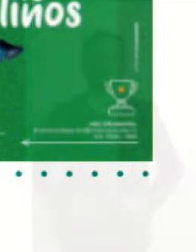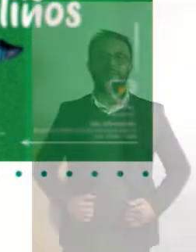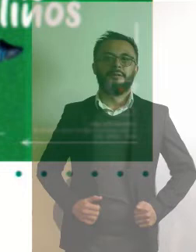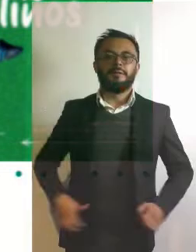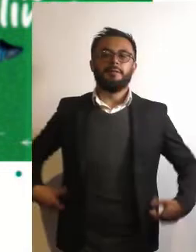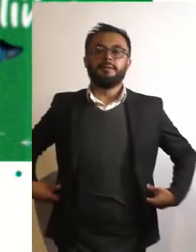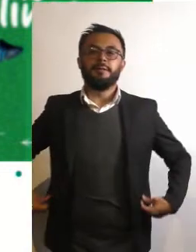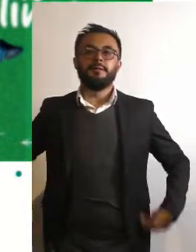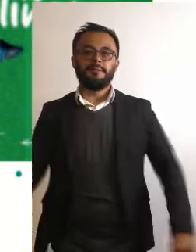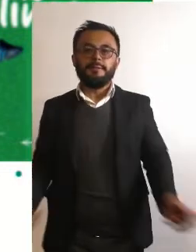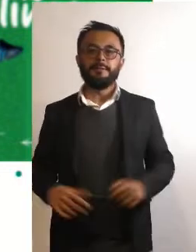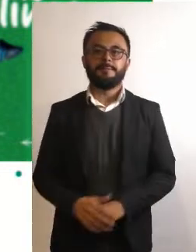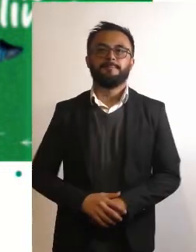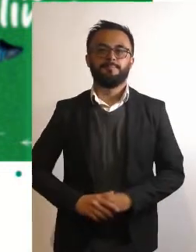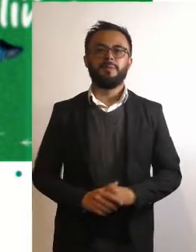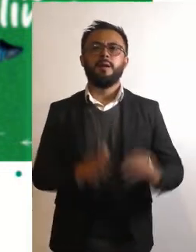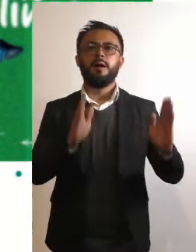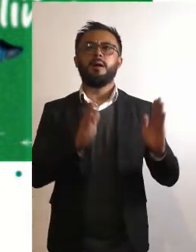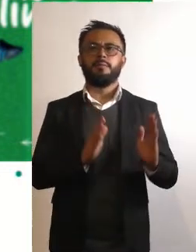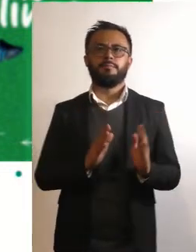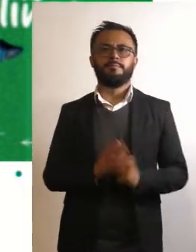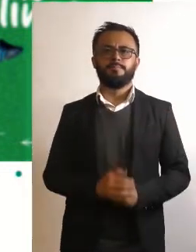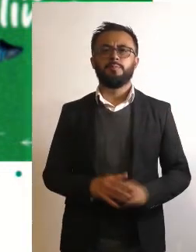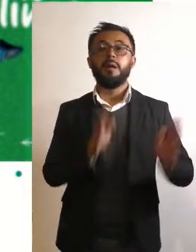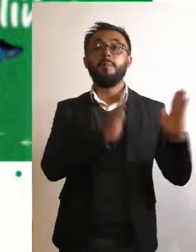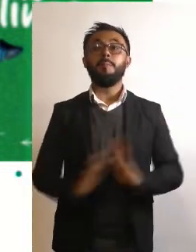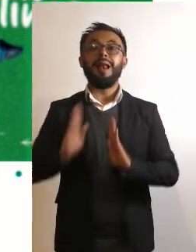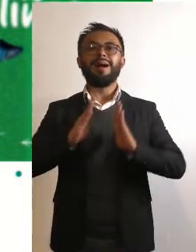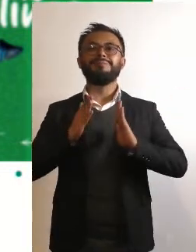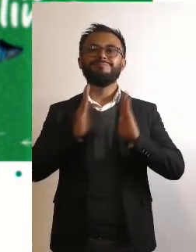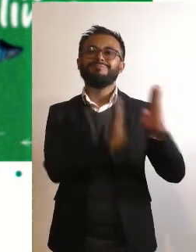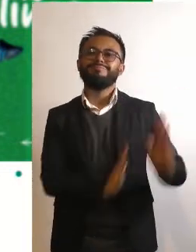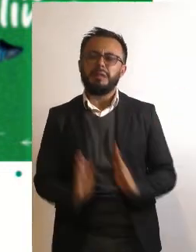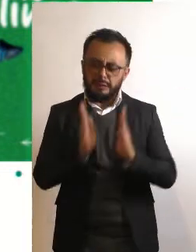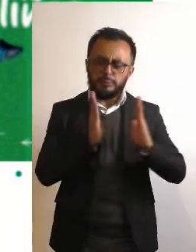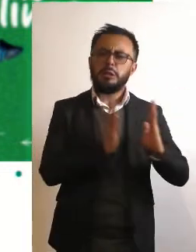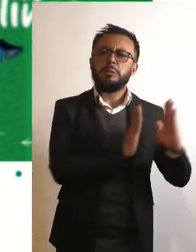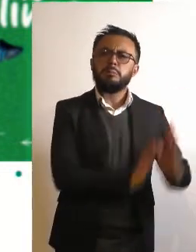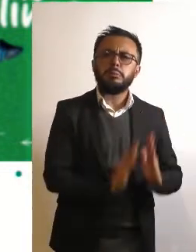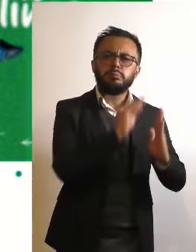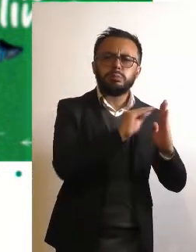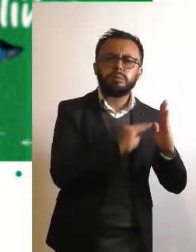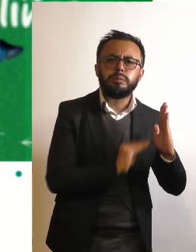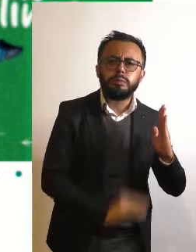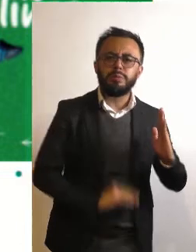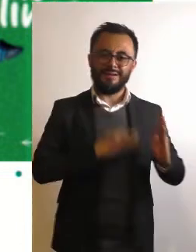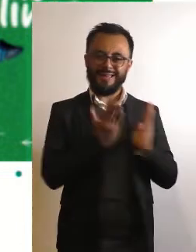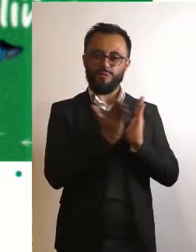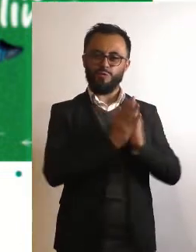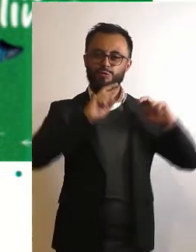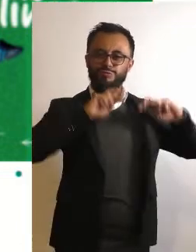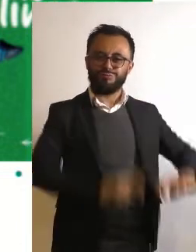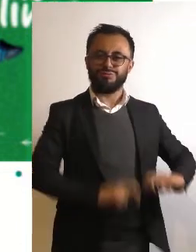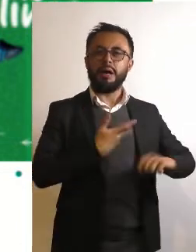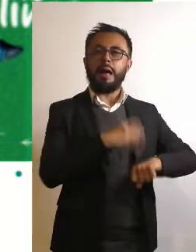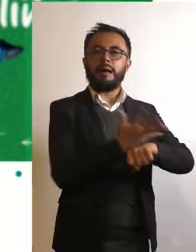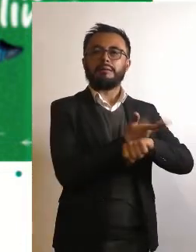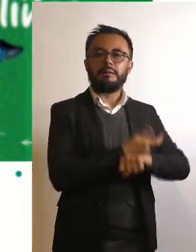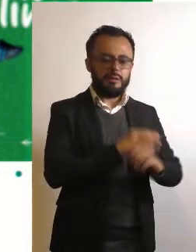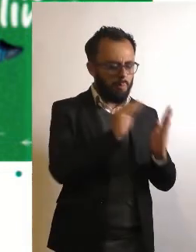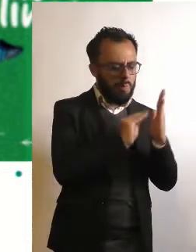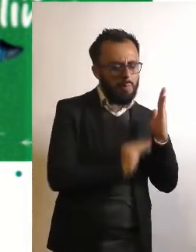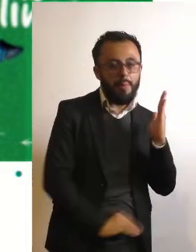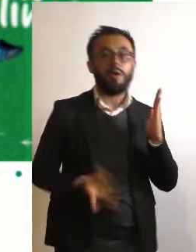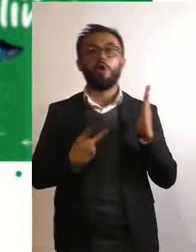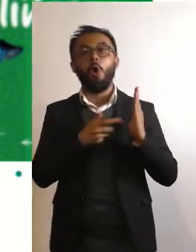estudio artísticos para incluir en el desarrollo de habilidades para la vida, y se desarrollaron